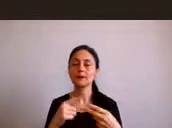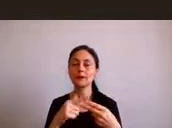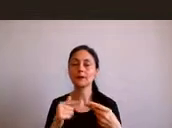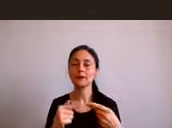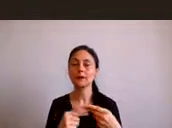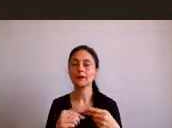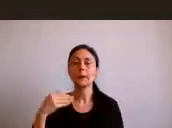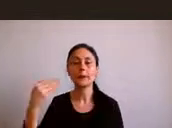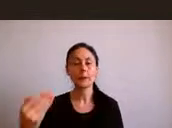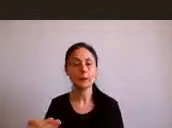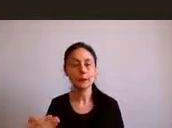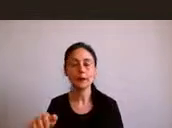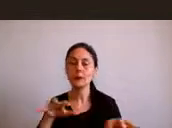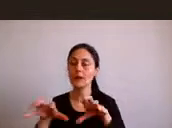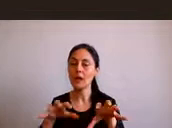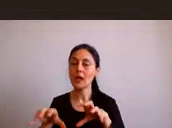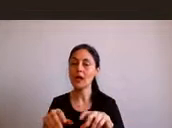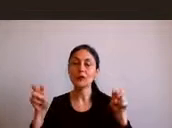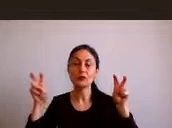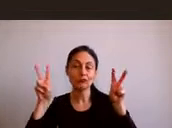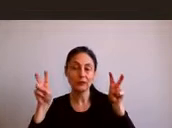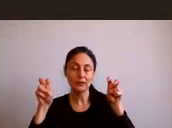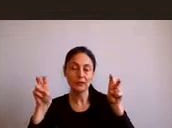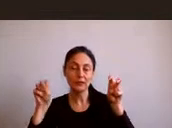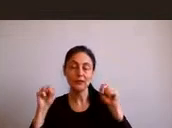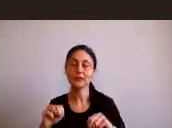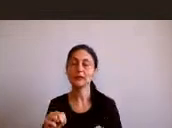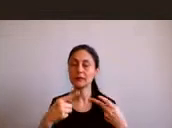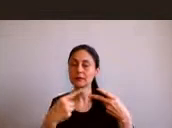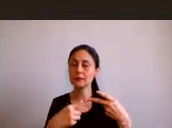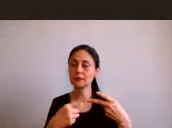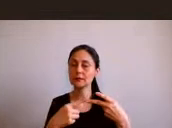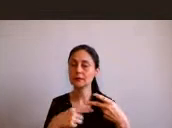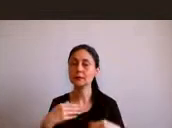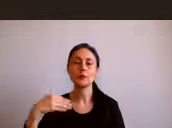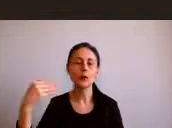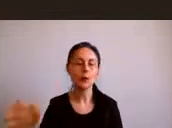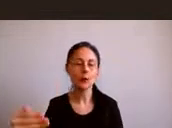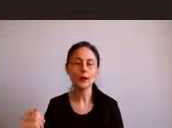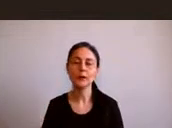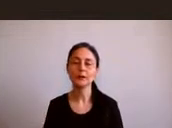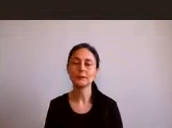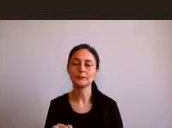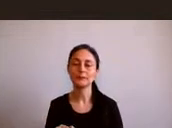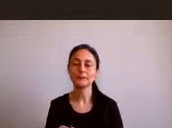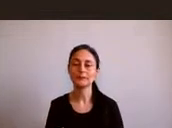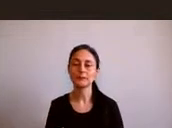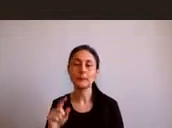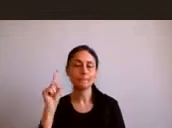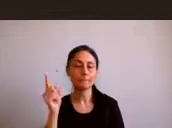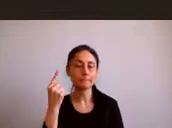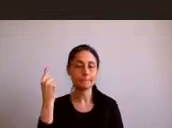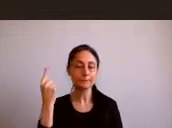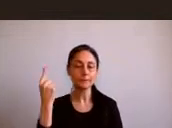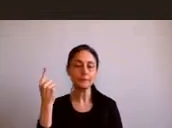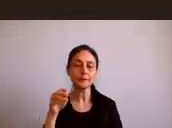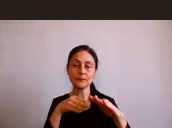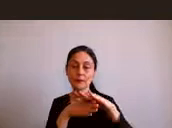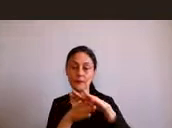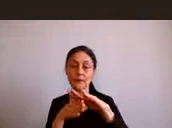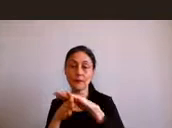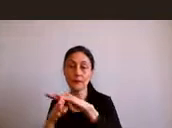en relación a cómo se ha sido en relación a los pacientes COVID. Lo primero es que para ingresar a estas unidades el paciente tiene una condición crítica, en este